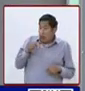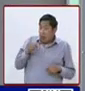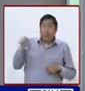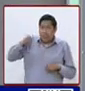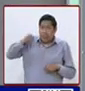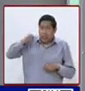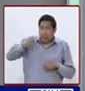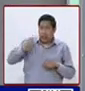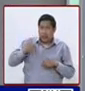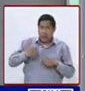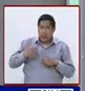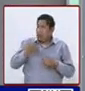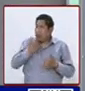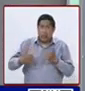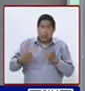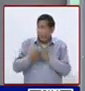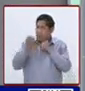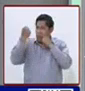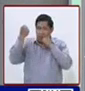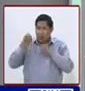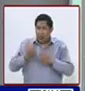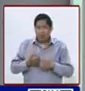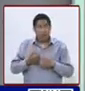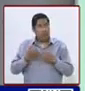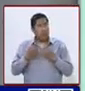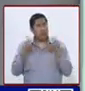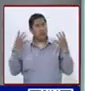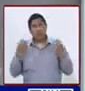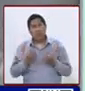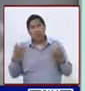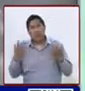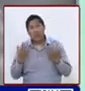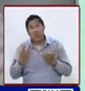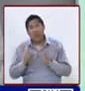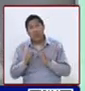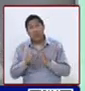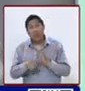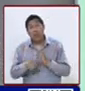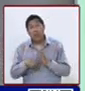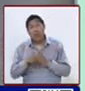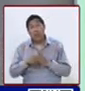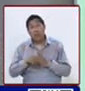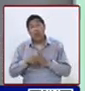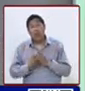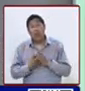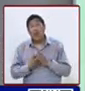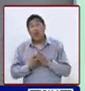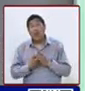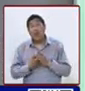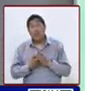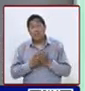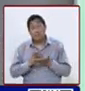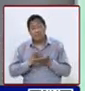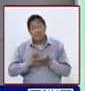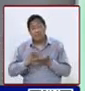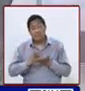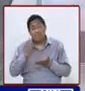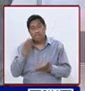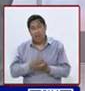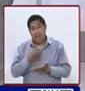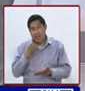incidentes, puedes tener un accidente y, bueno, miles de cosas para después comenzar a sonsacarte